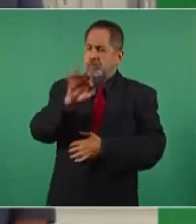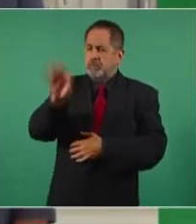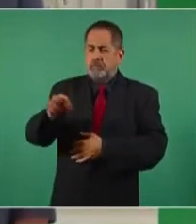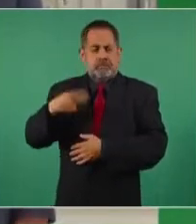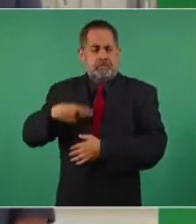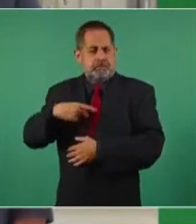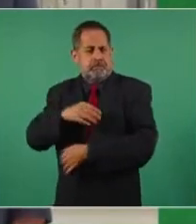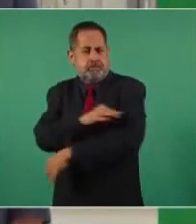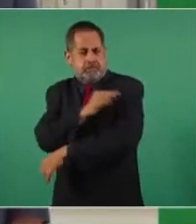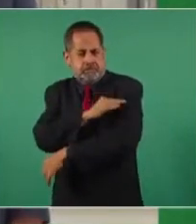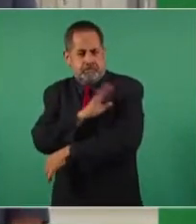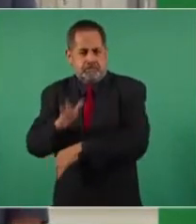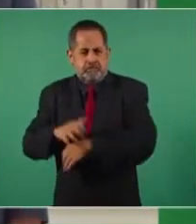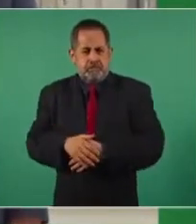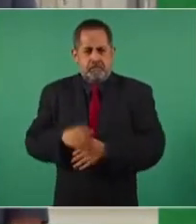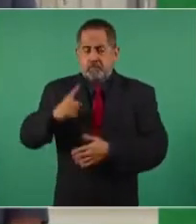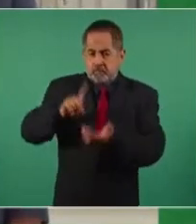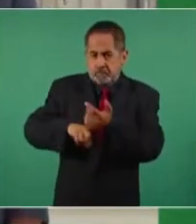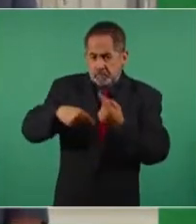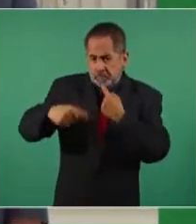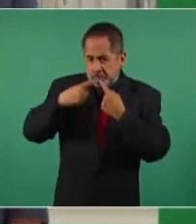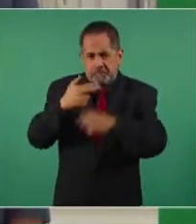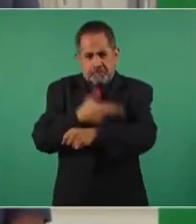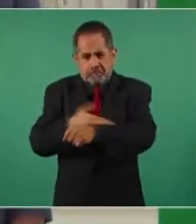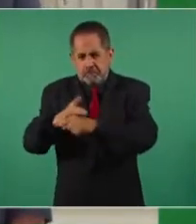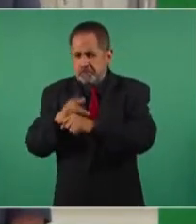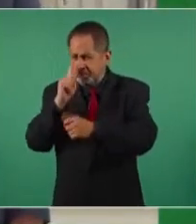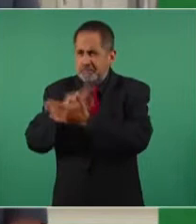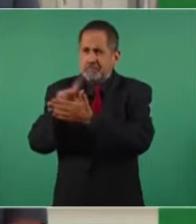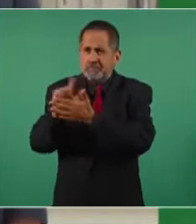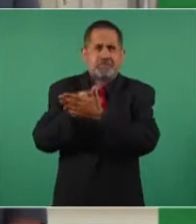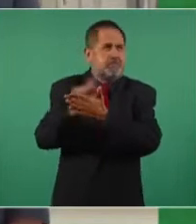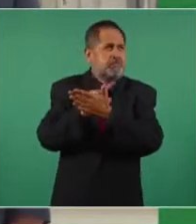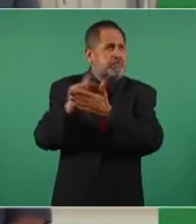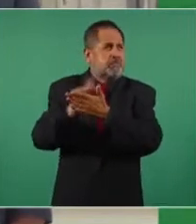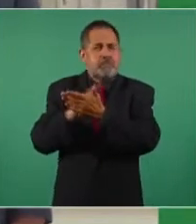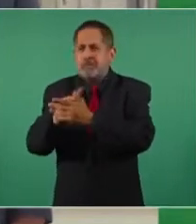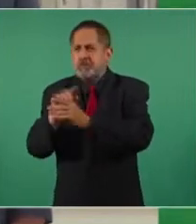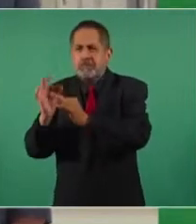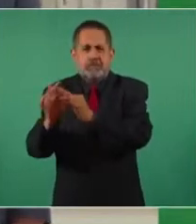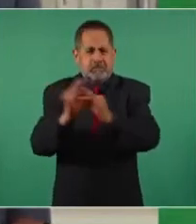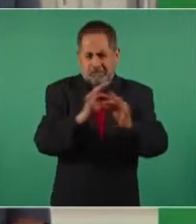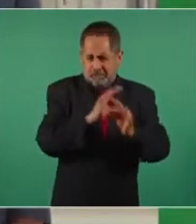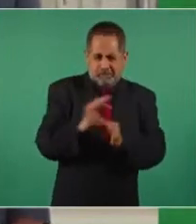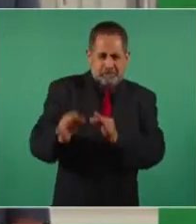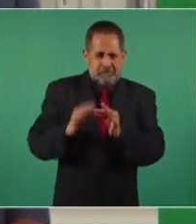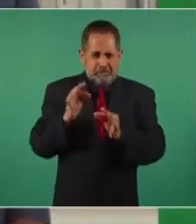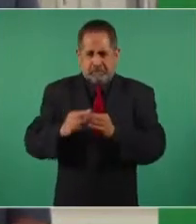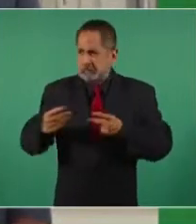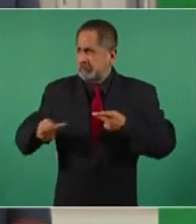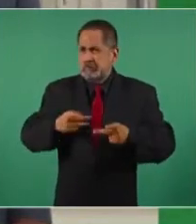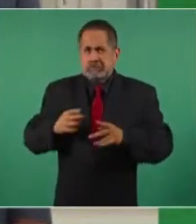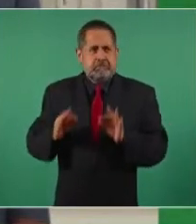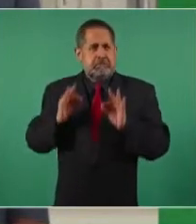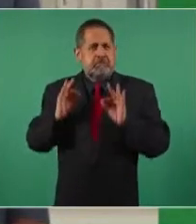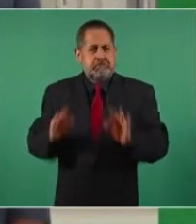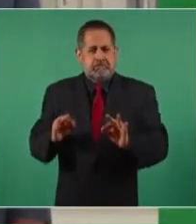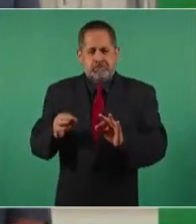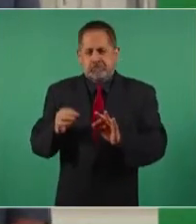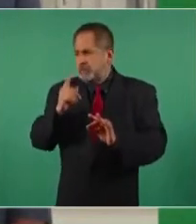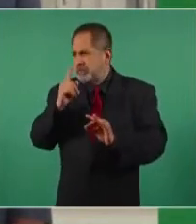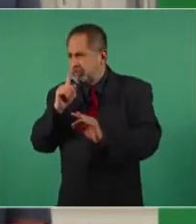tomado las medidas necesarias para expiar nuestras para reparar las aquellas de trompas